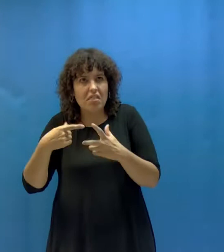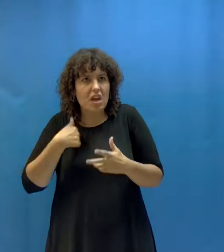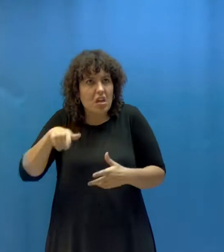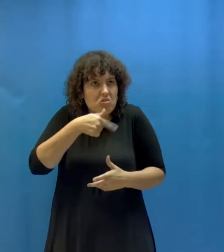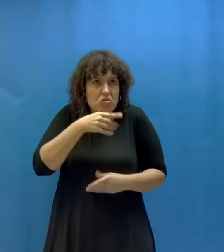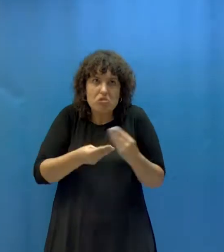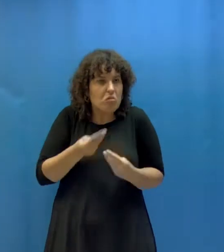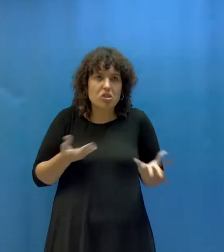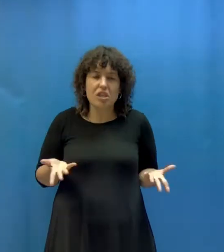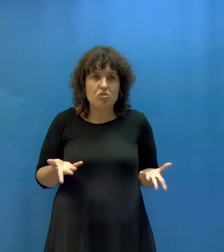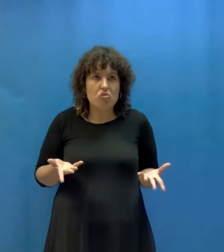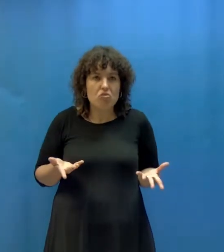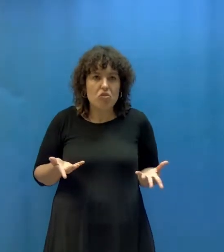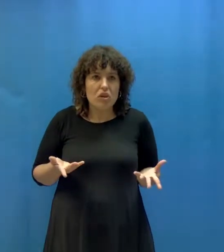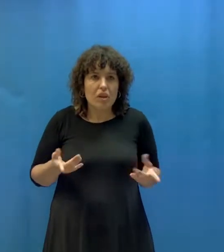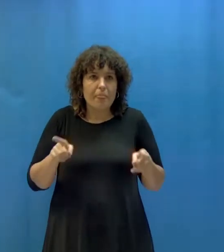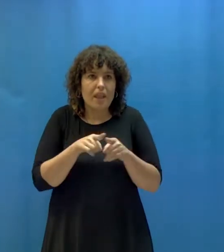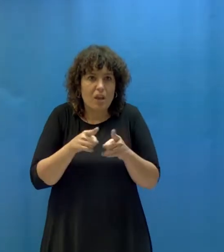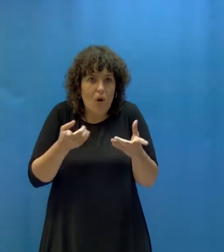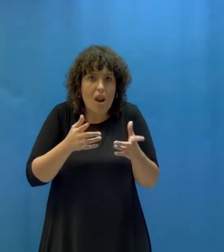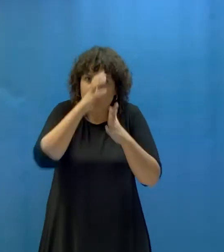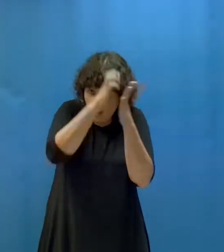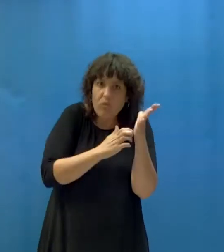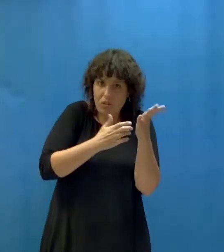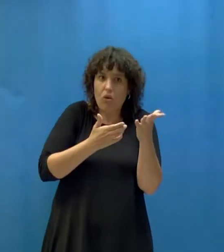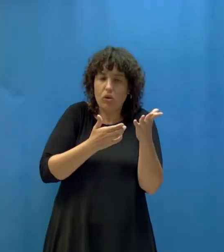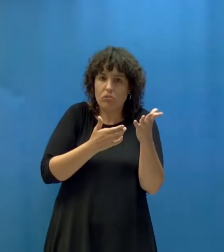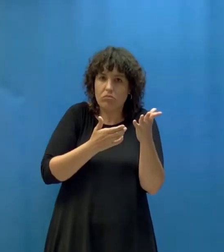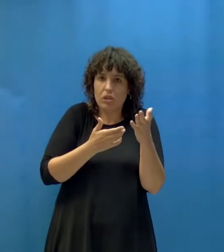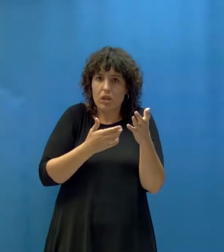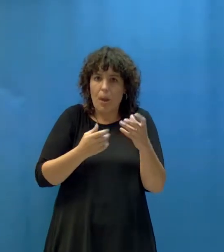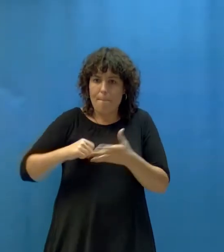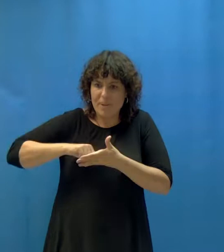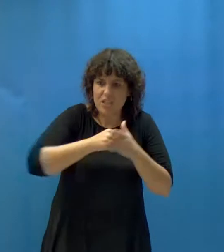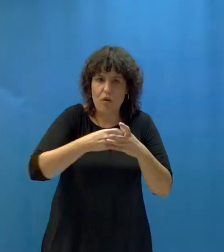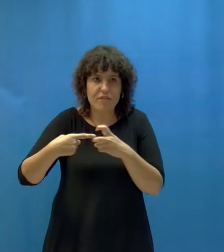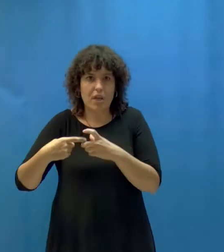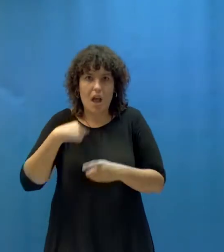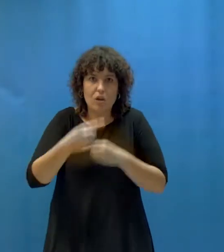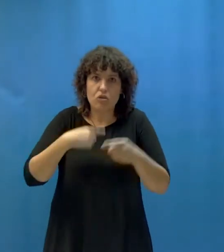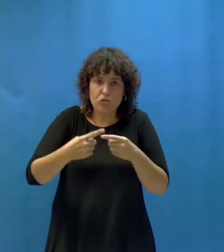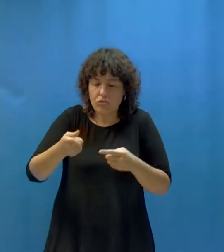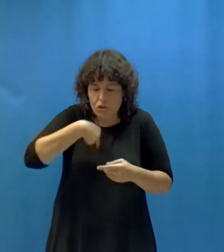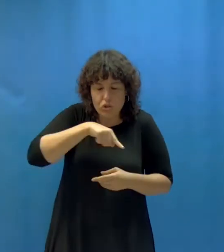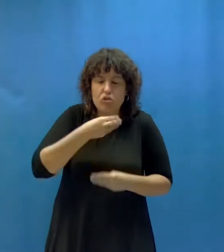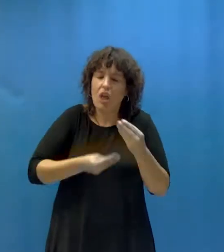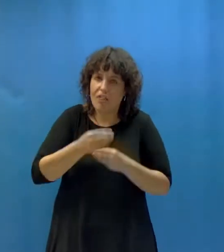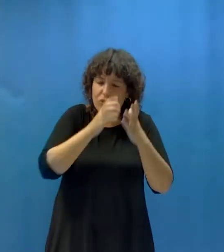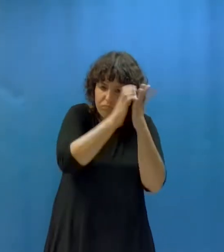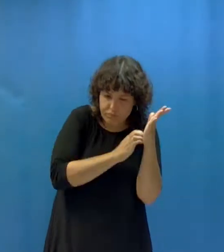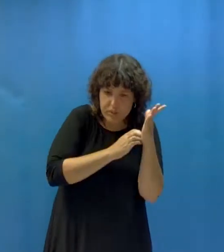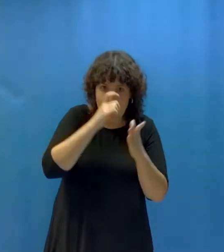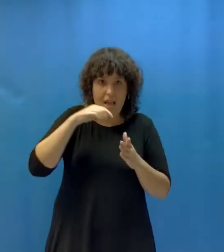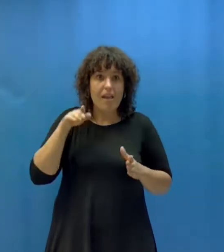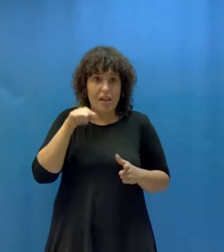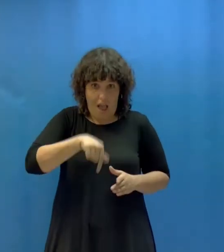globales hemos hecho un decremento fiscal, una reducción de la presión fiscal, que vamos a continuar durante este año con la mesura que